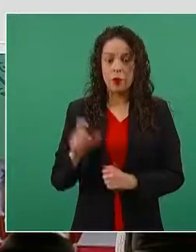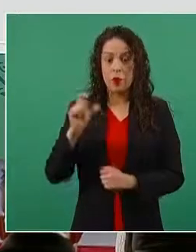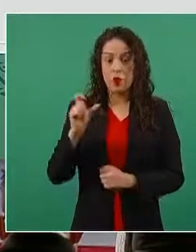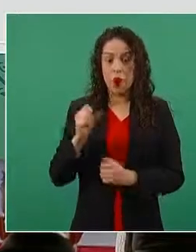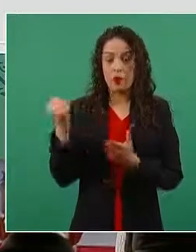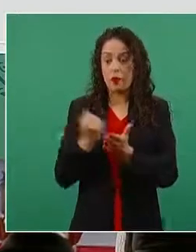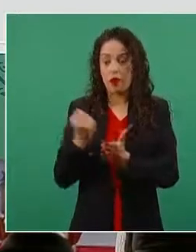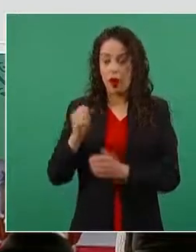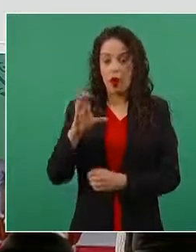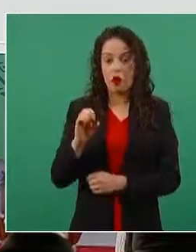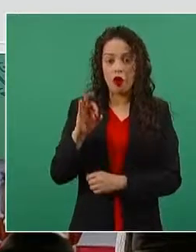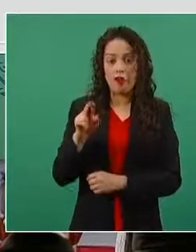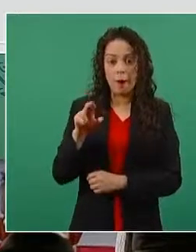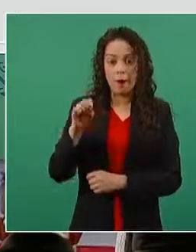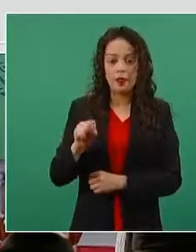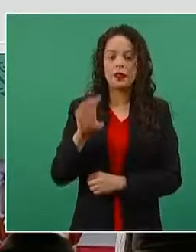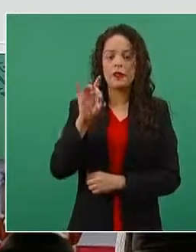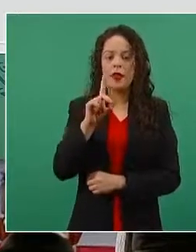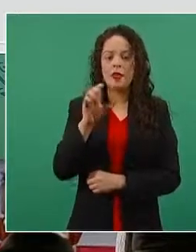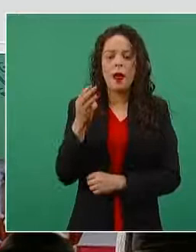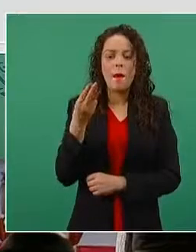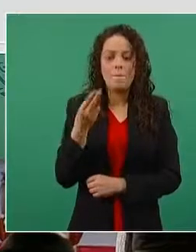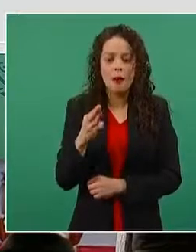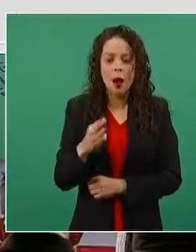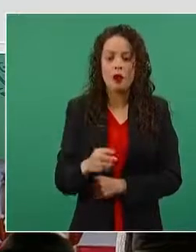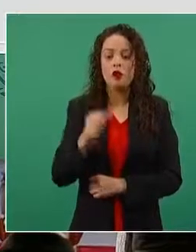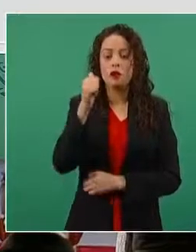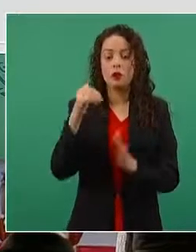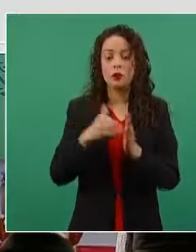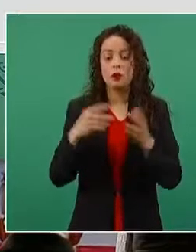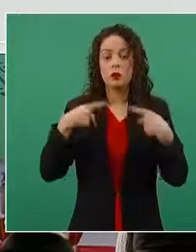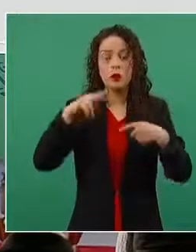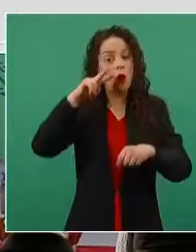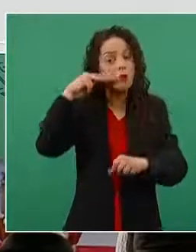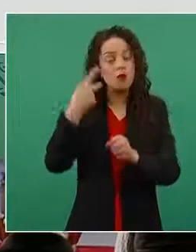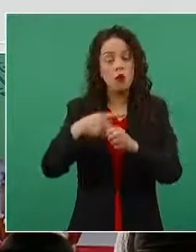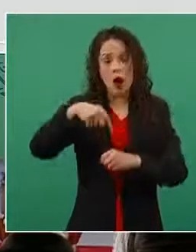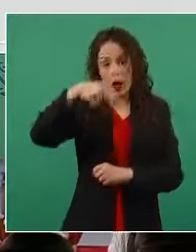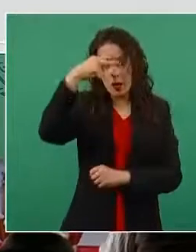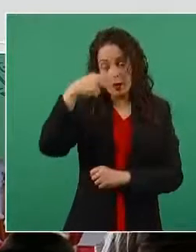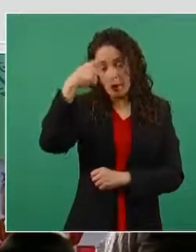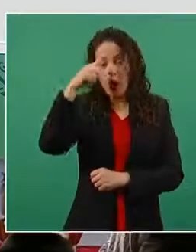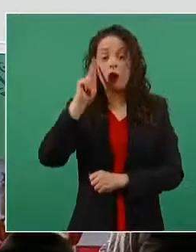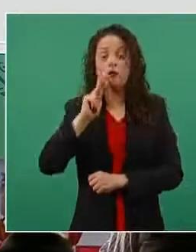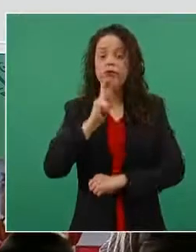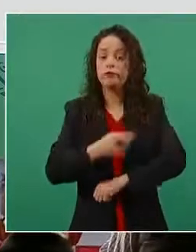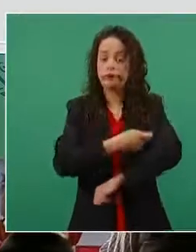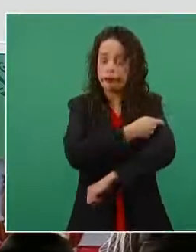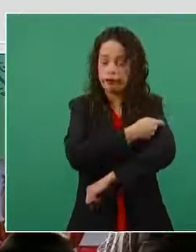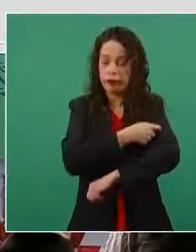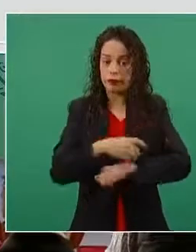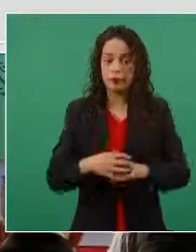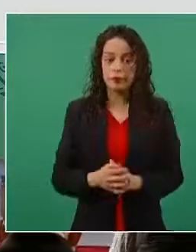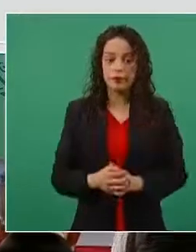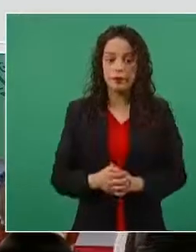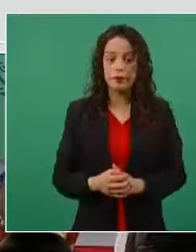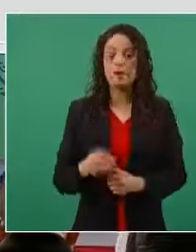inicia el estudio y van a participar 6,000 personas voluntarias en México, con lo cual tendríamos, en su caso,